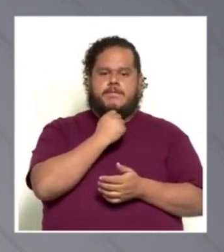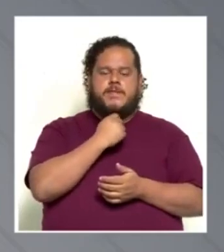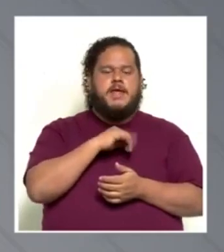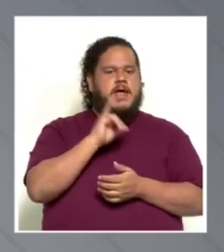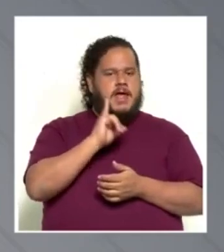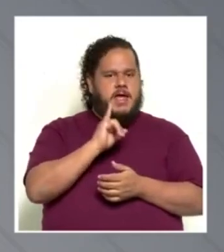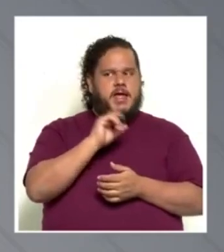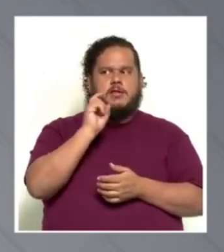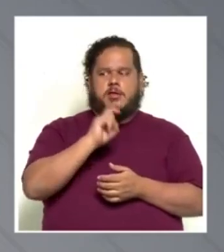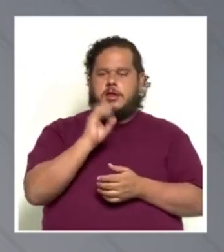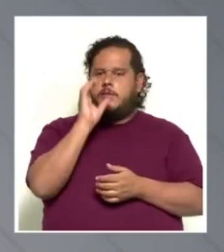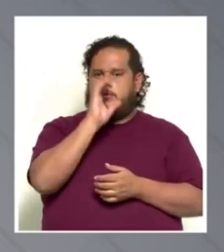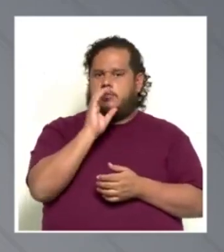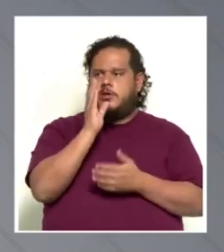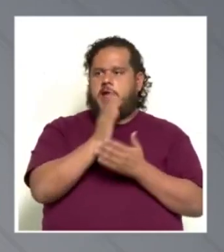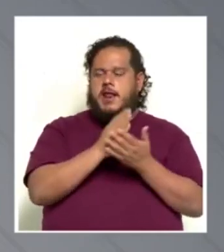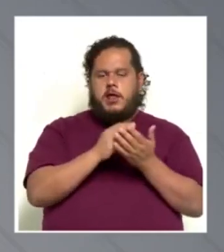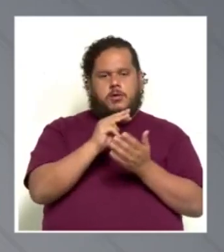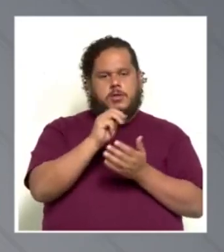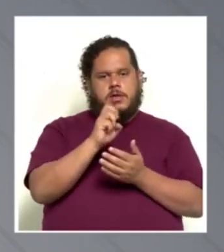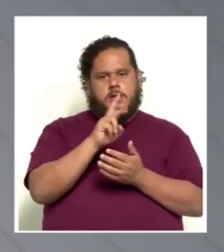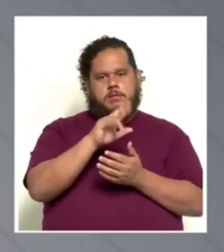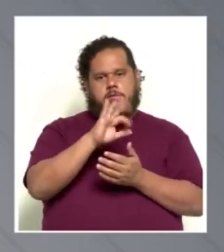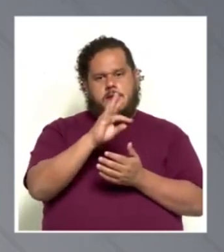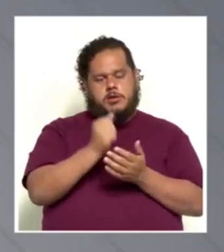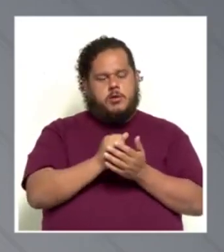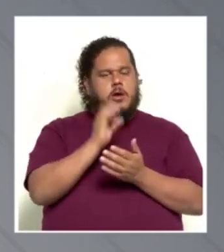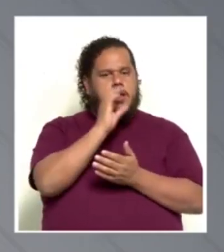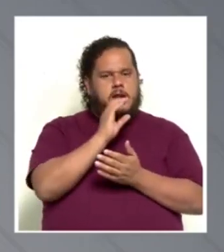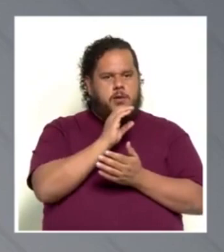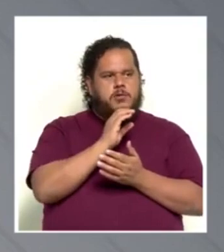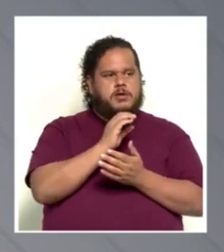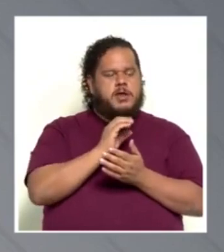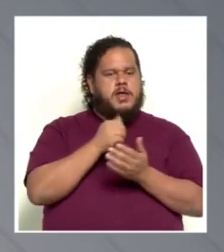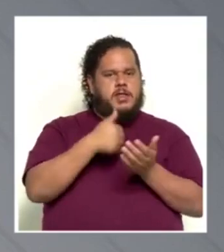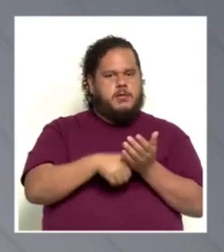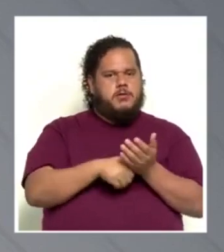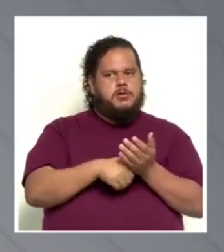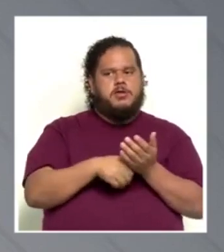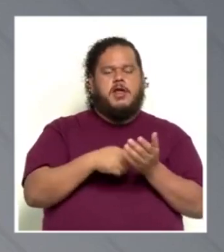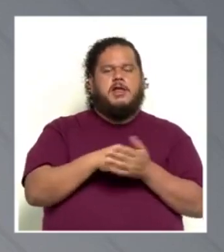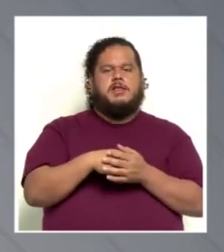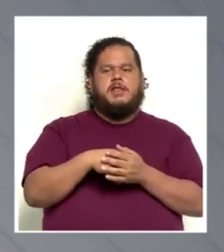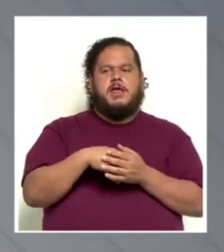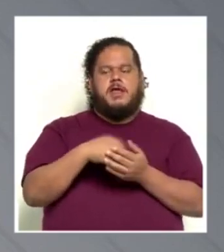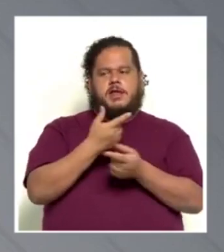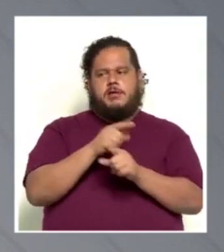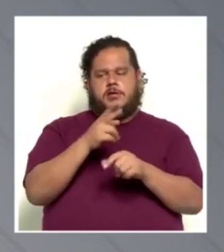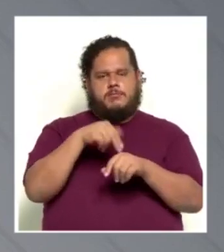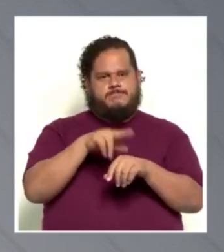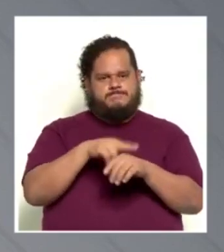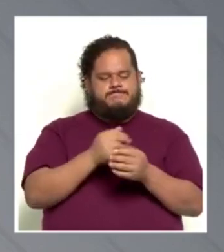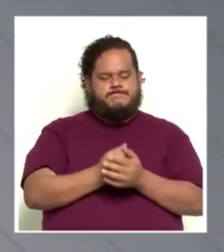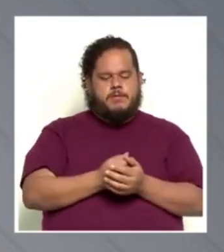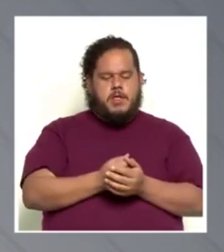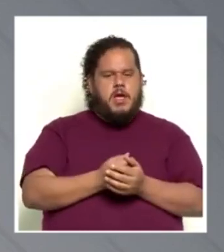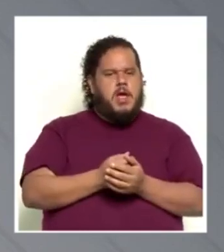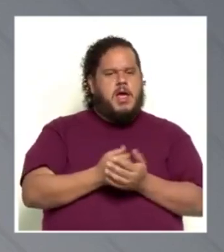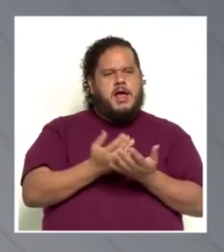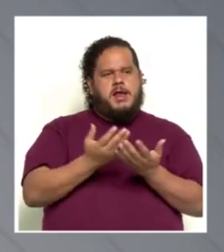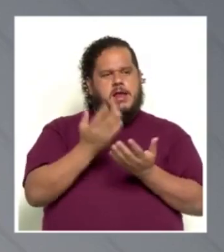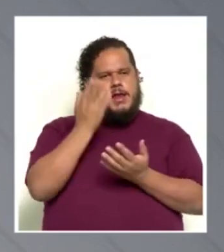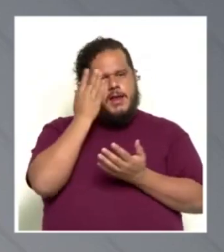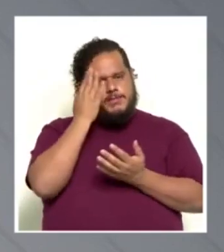mérito en la búsqueda de votos de Liberación Nacional. También creo que la incertidumbre en